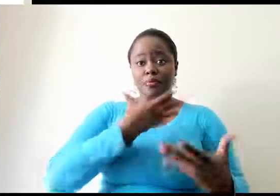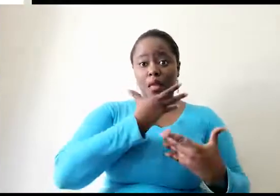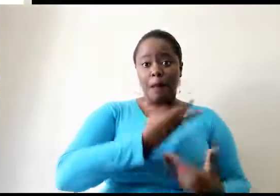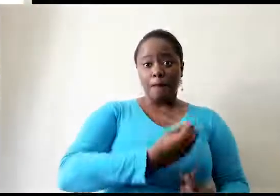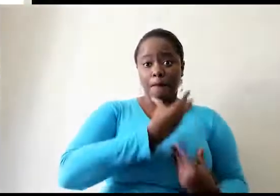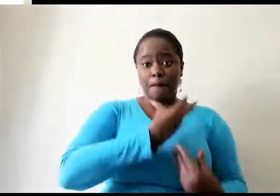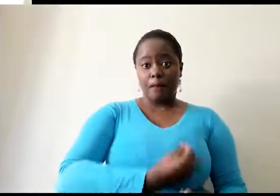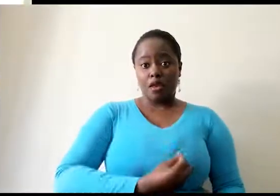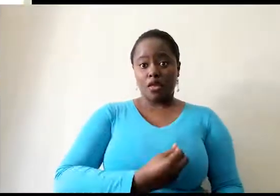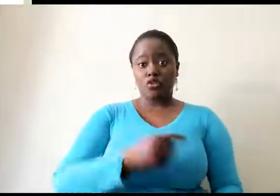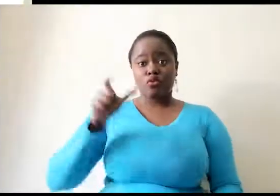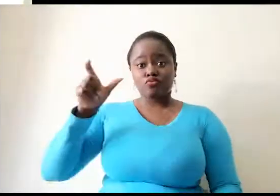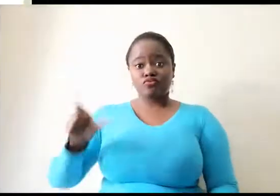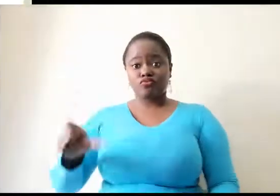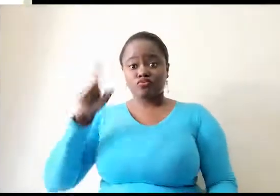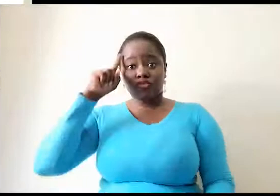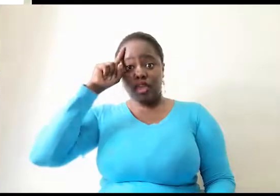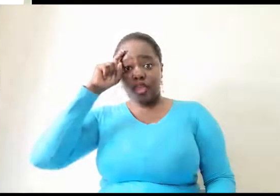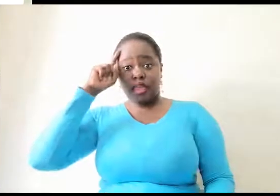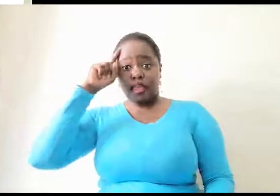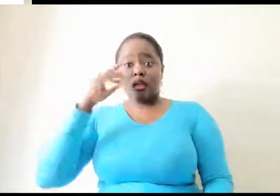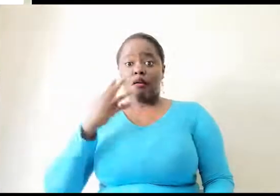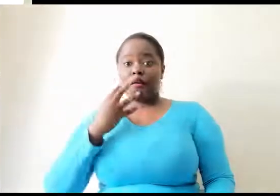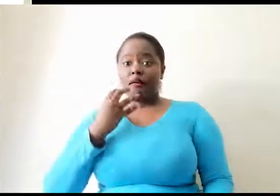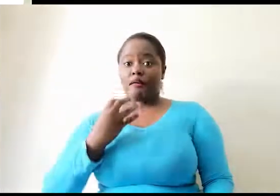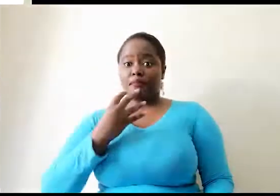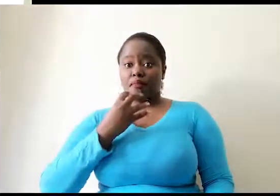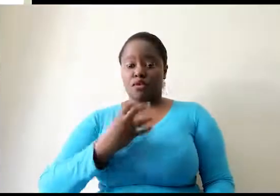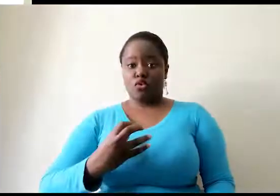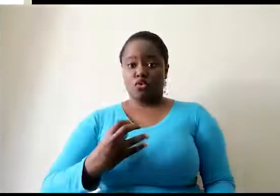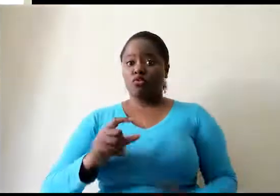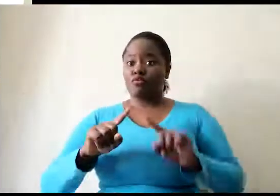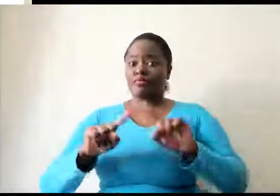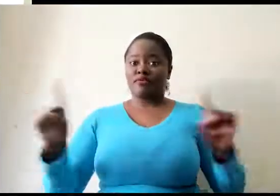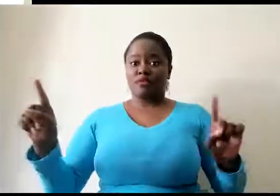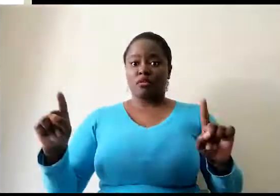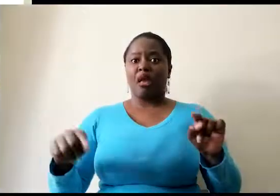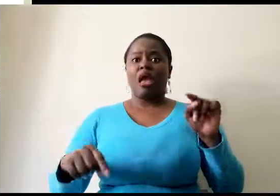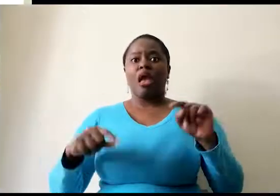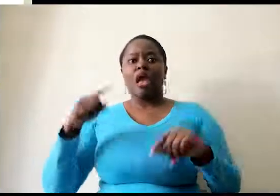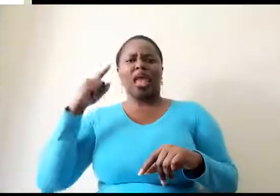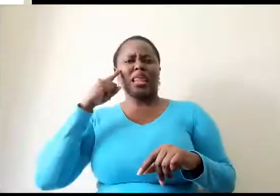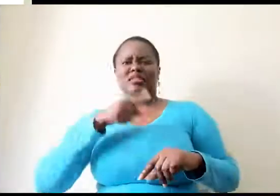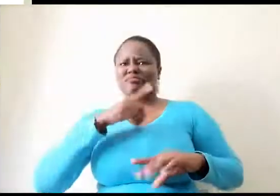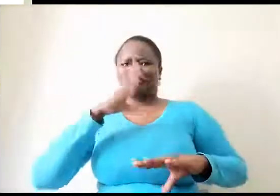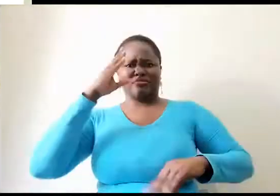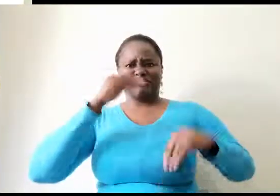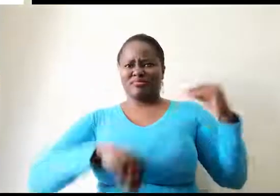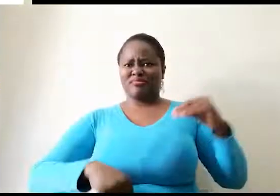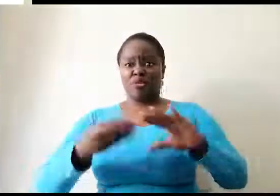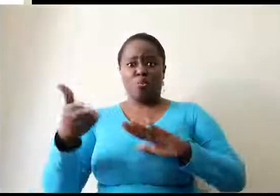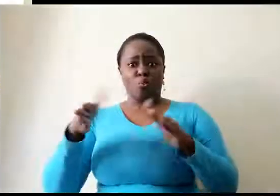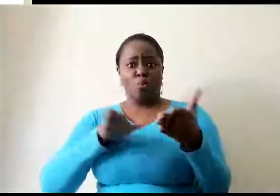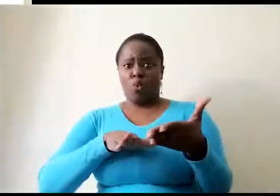Contrario a Platón, el filósofo Epicuro, por varias razones. Primero, porque niega la inmortalidad del